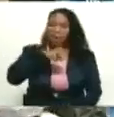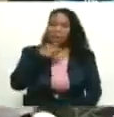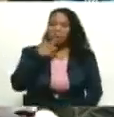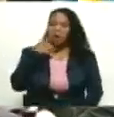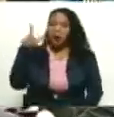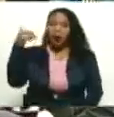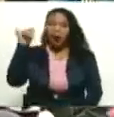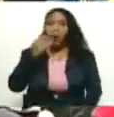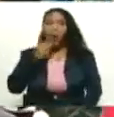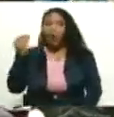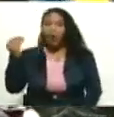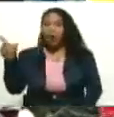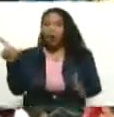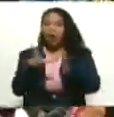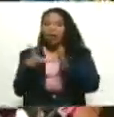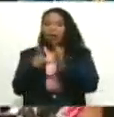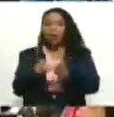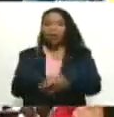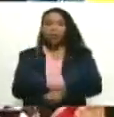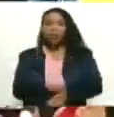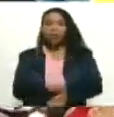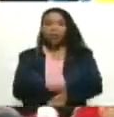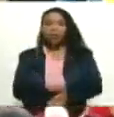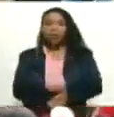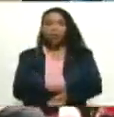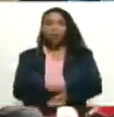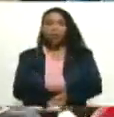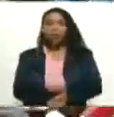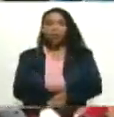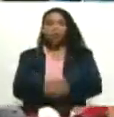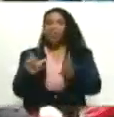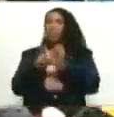unos jóvenes de un liceo. ¿Cómo se llama el liceo?